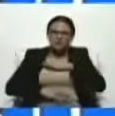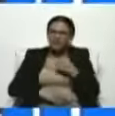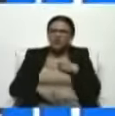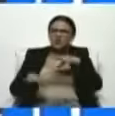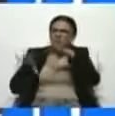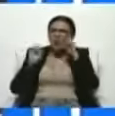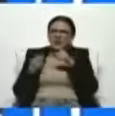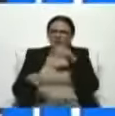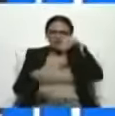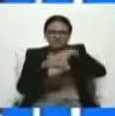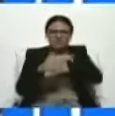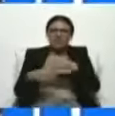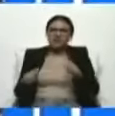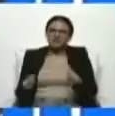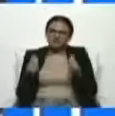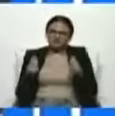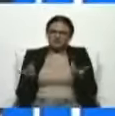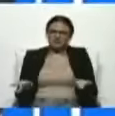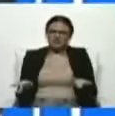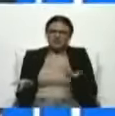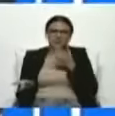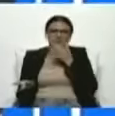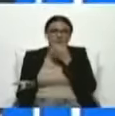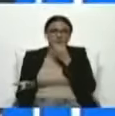Referendo revocatorio del año 2004.